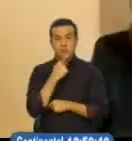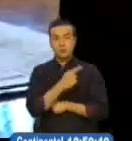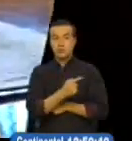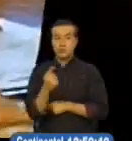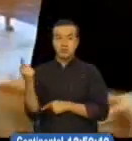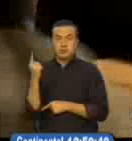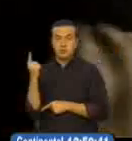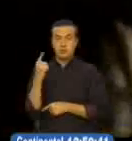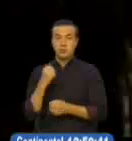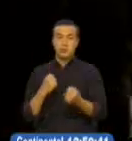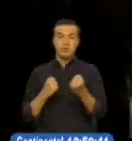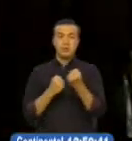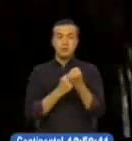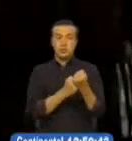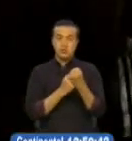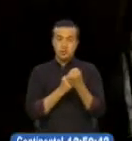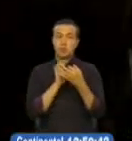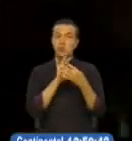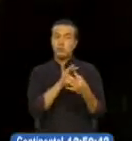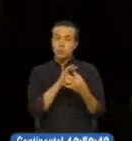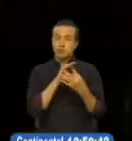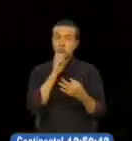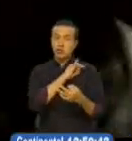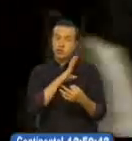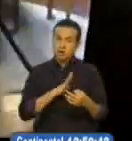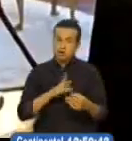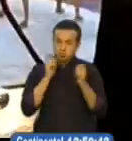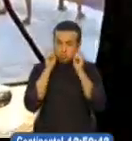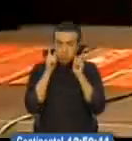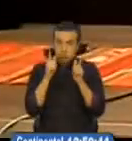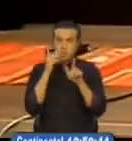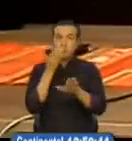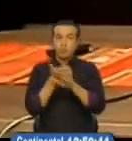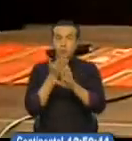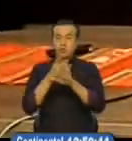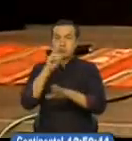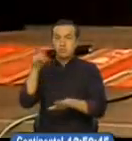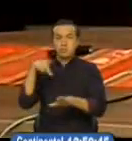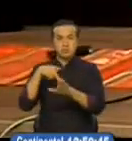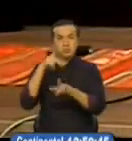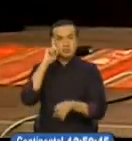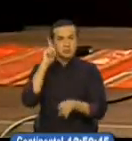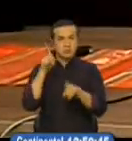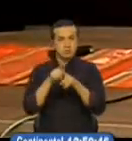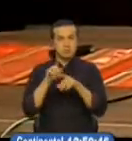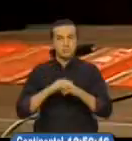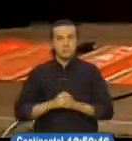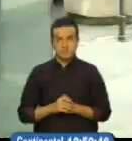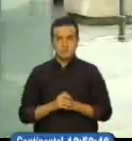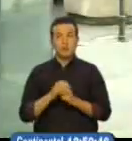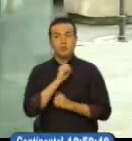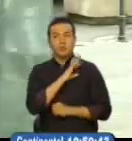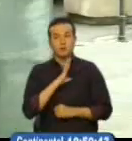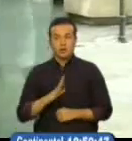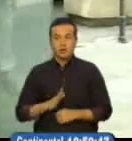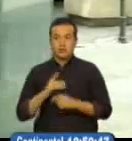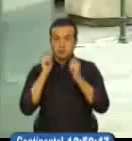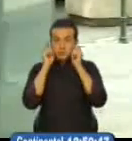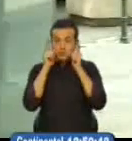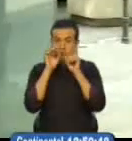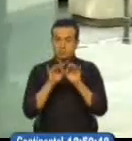la cooperación judicial y la prevención, una propuesta que comparten los expertos. La prevención es fundamental. Yo creo